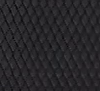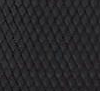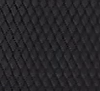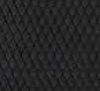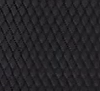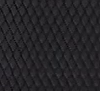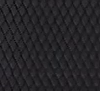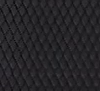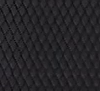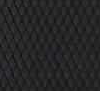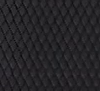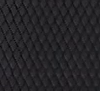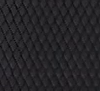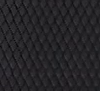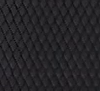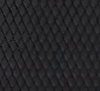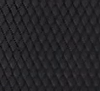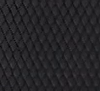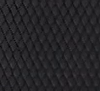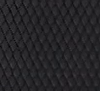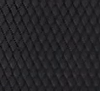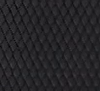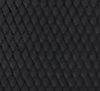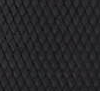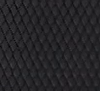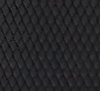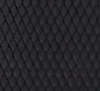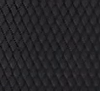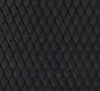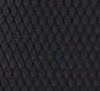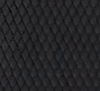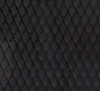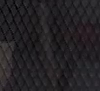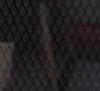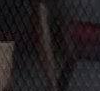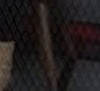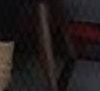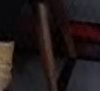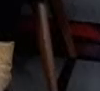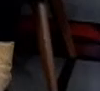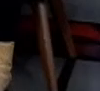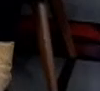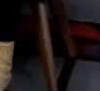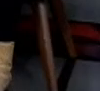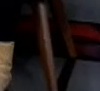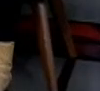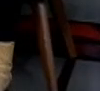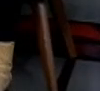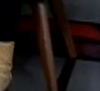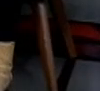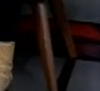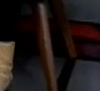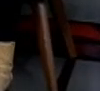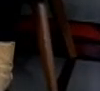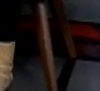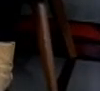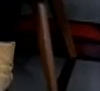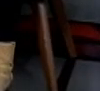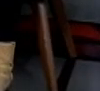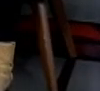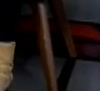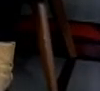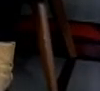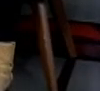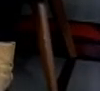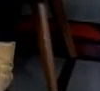Ya estamos de regreso, muchas gracias por quedarse con nosotros. Estamos recibiendo de este lado del estudio esta tarde a Diana Karina Flores Carro, y es